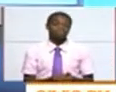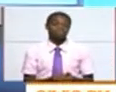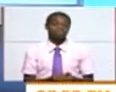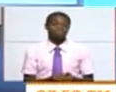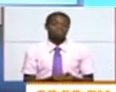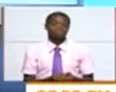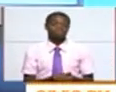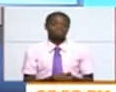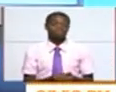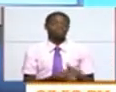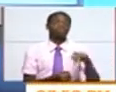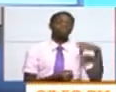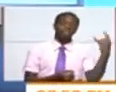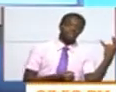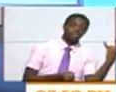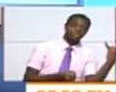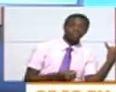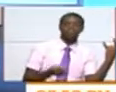Gene Sharp.